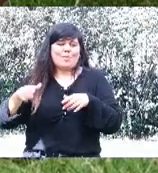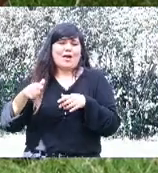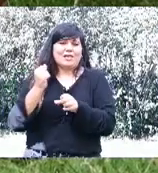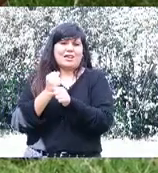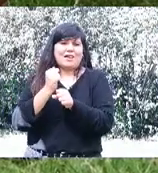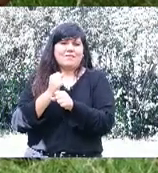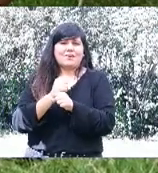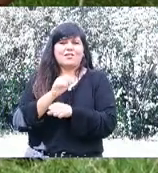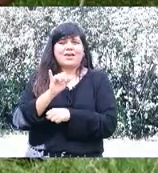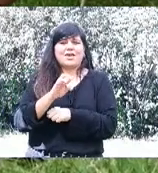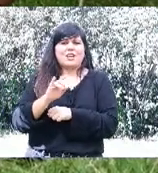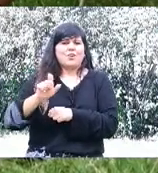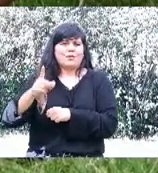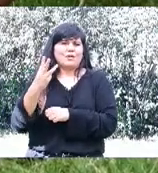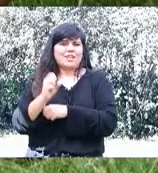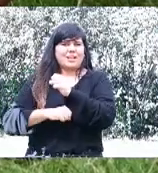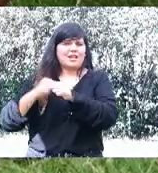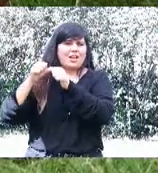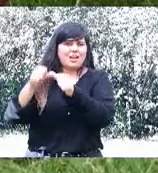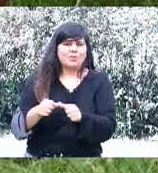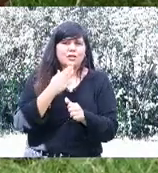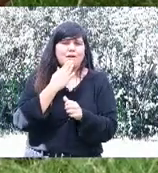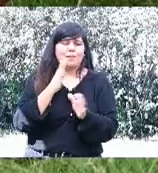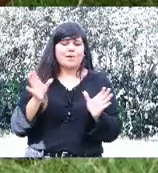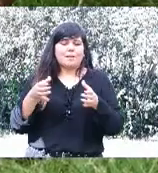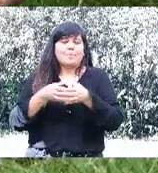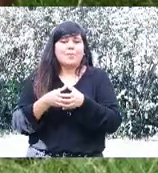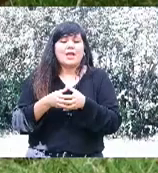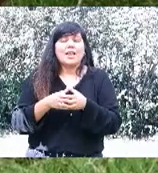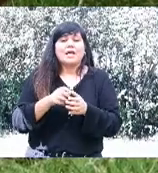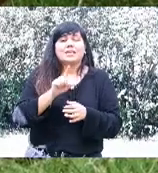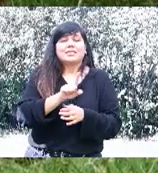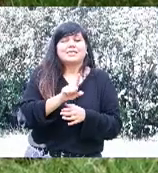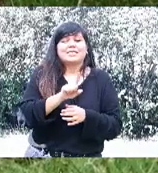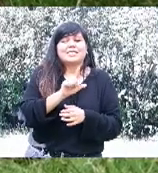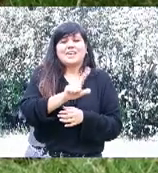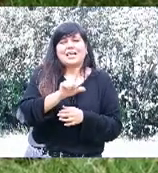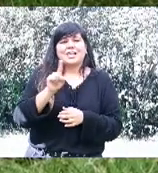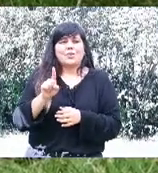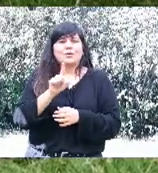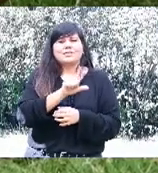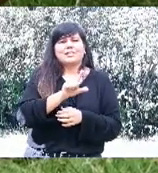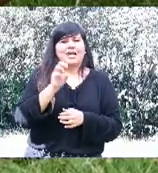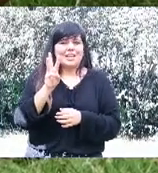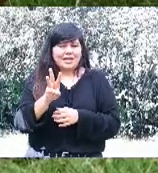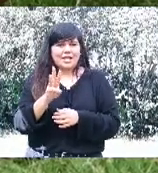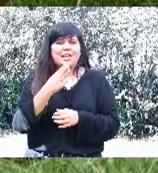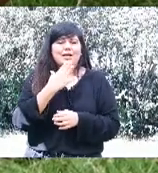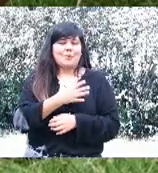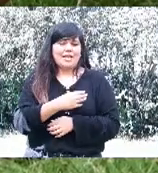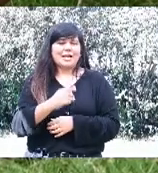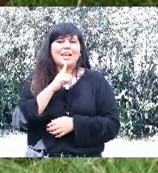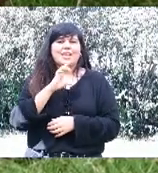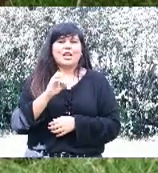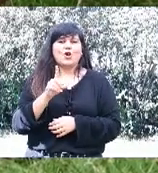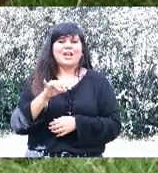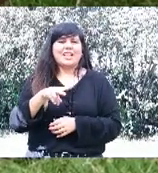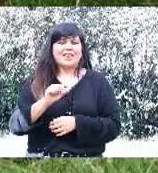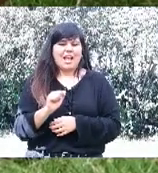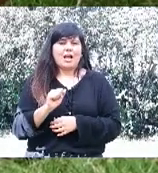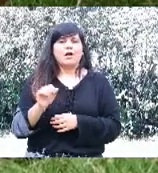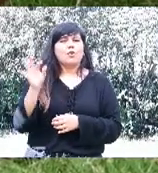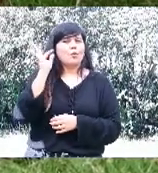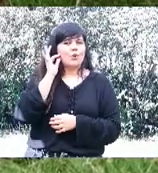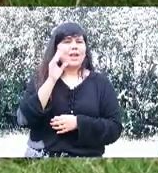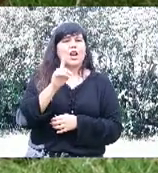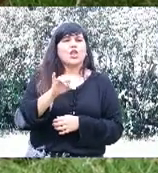de yarur por 30 años y miembro del Consejo de producción entre los años 71 y 73 y también hija de teolinda Reyes o la señora